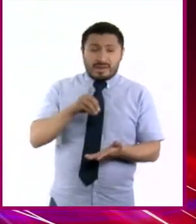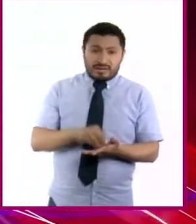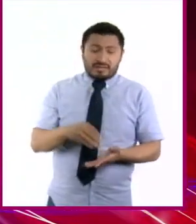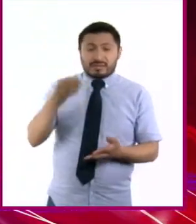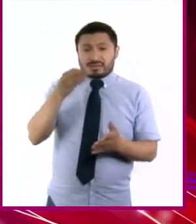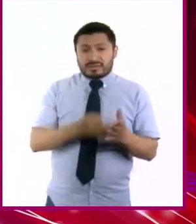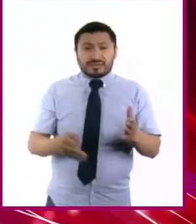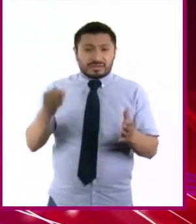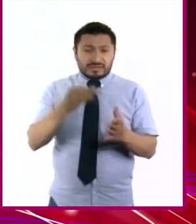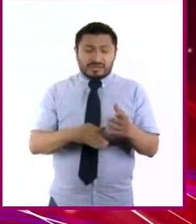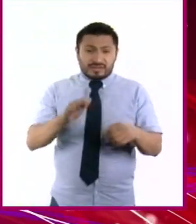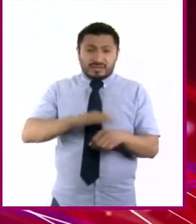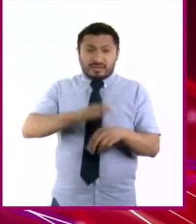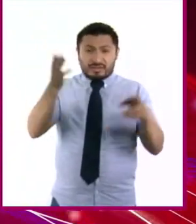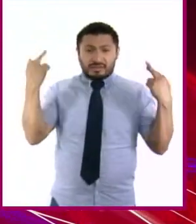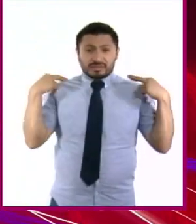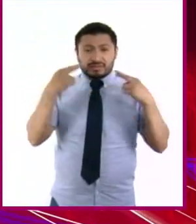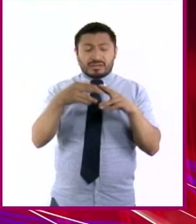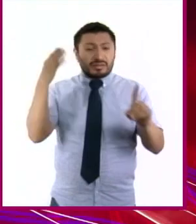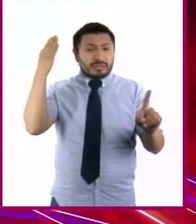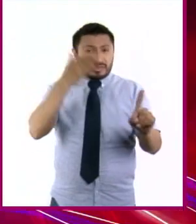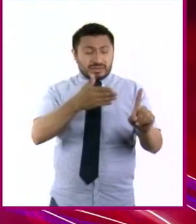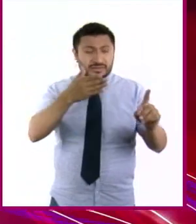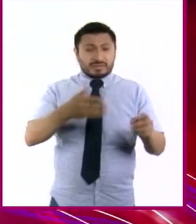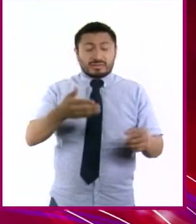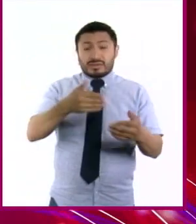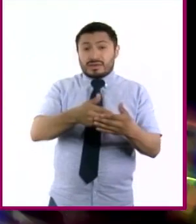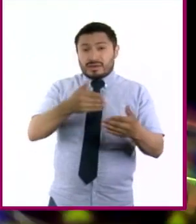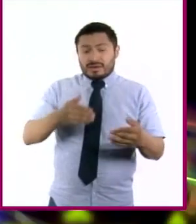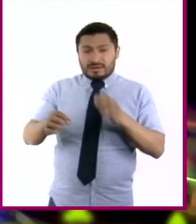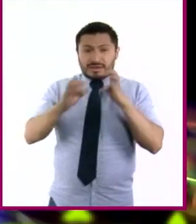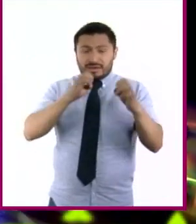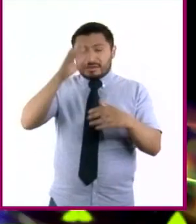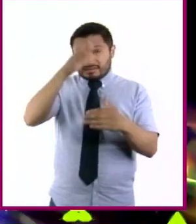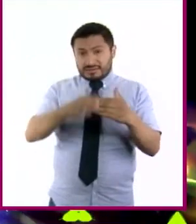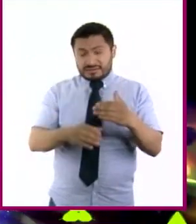de misión docente. Antes concluyamos la entrevista.